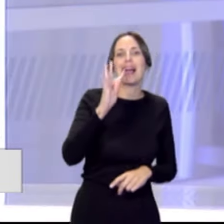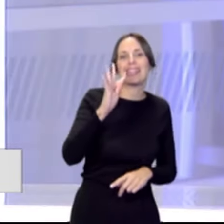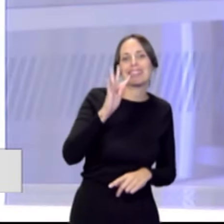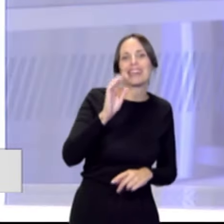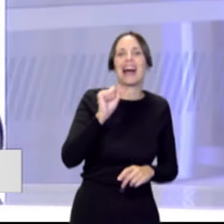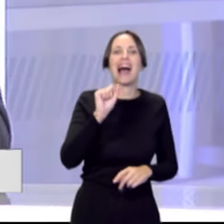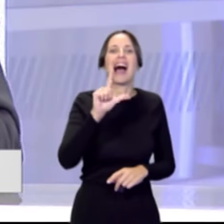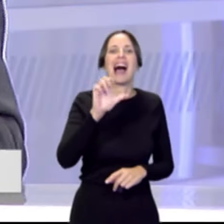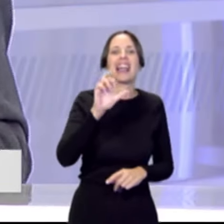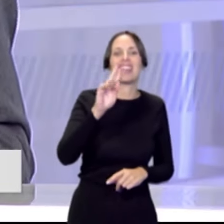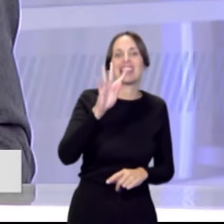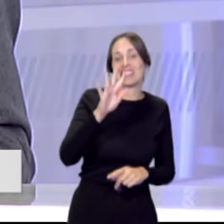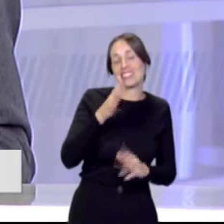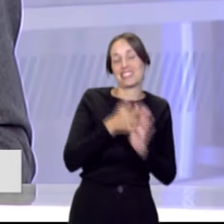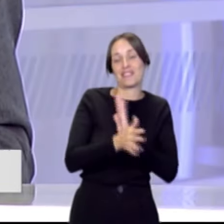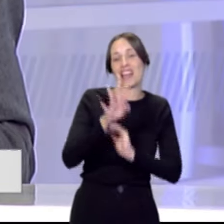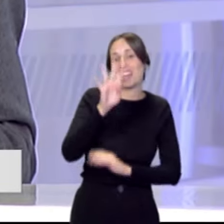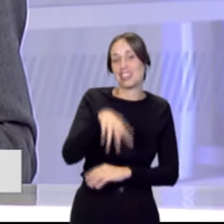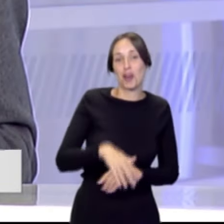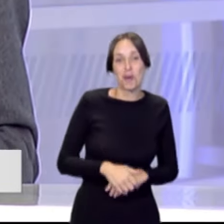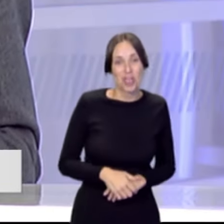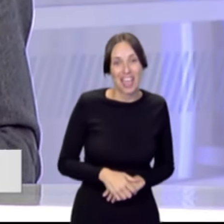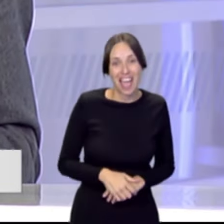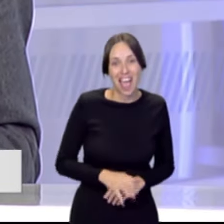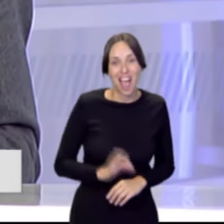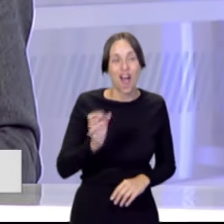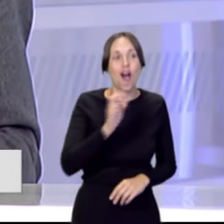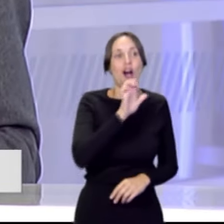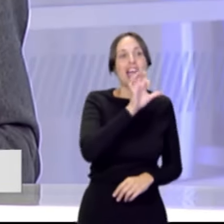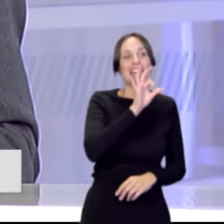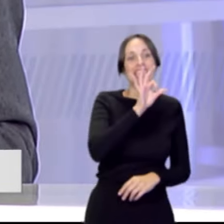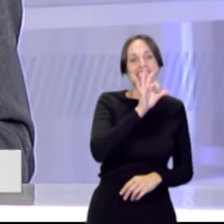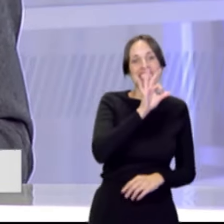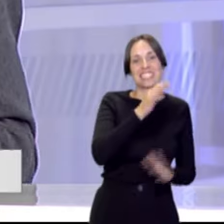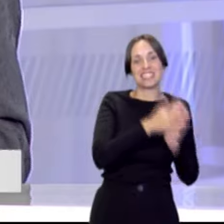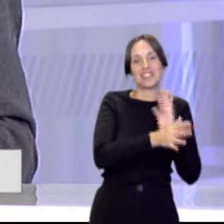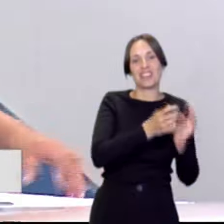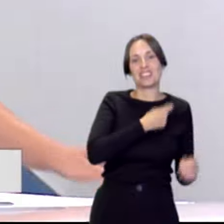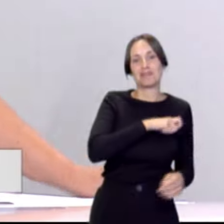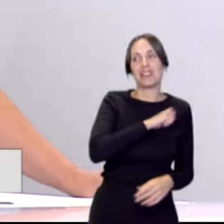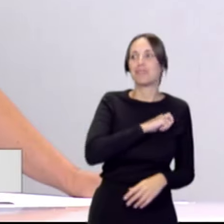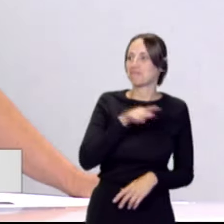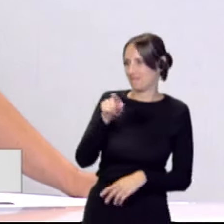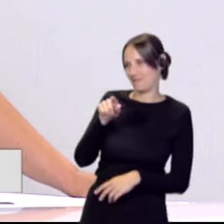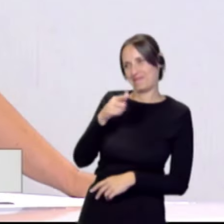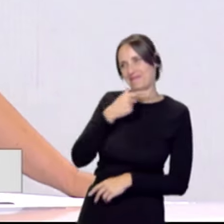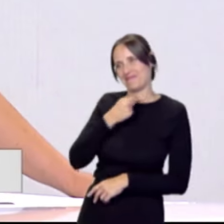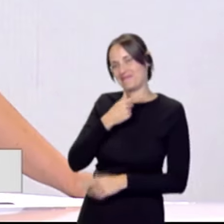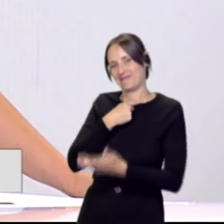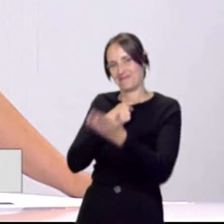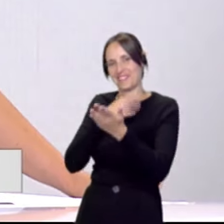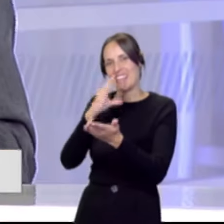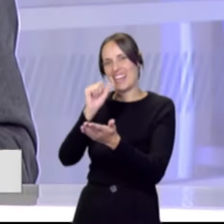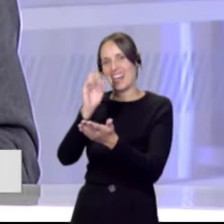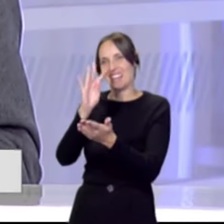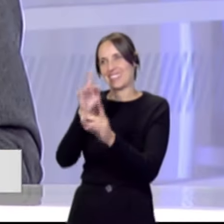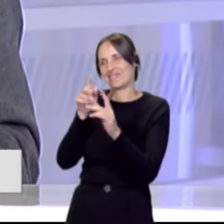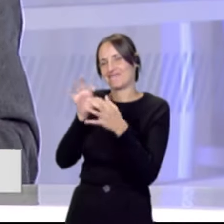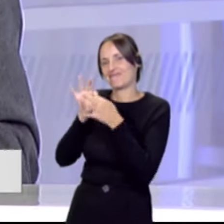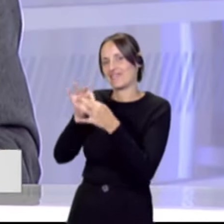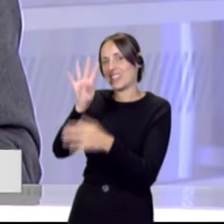Esa gente que solo se solo transmiten en francés. Bueno, lo de CAT Alert. Sí, y lo mismo puede ser